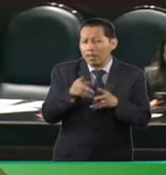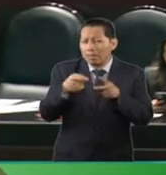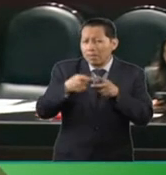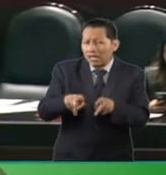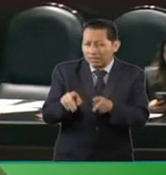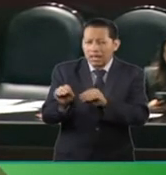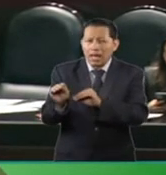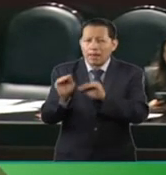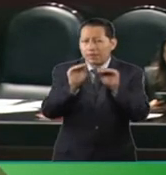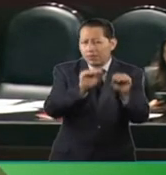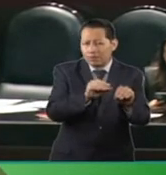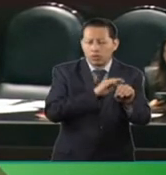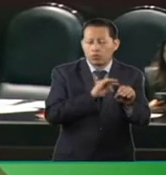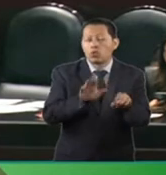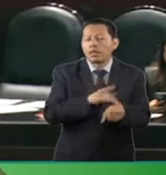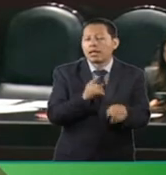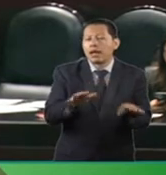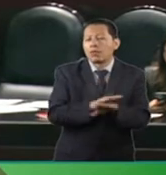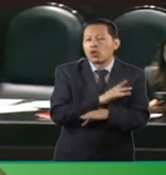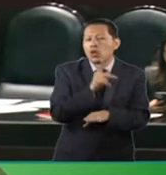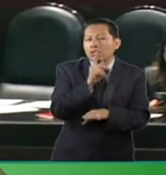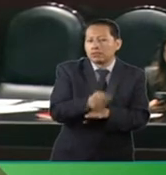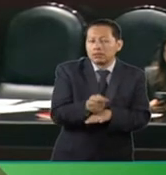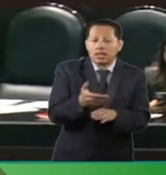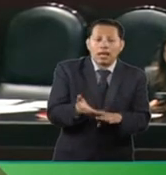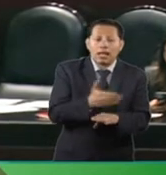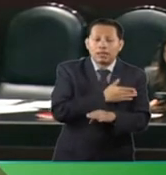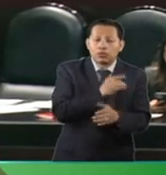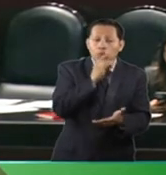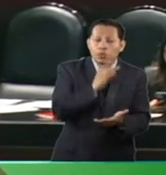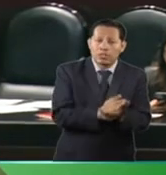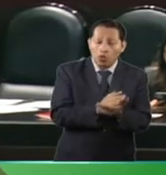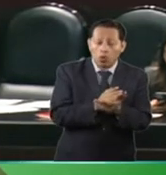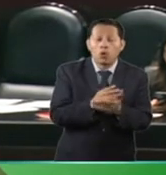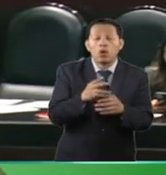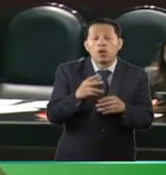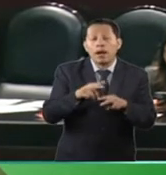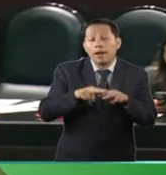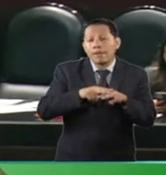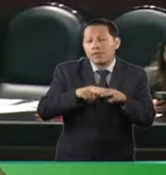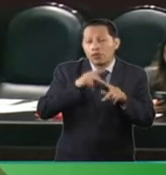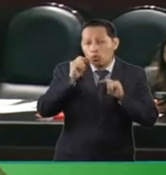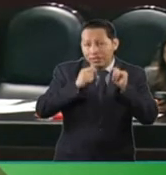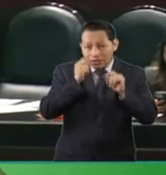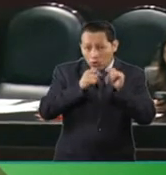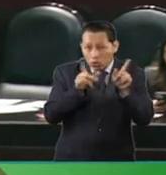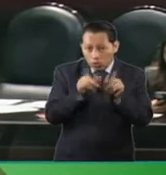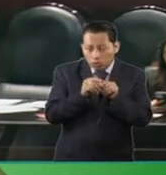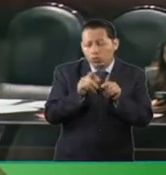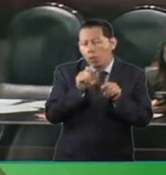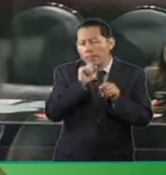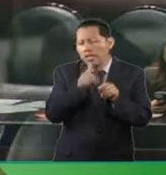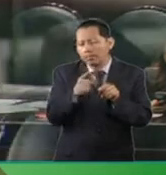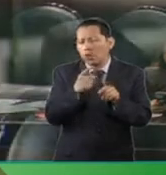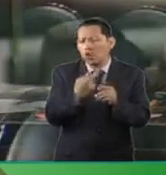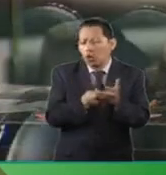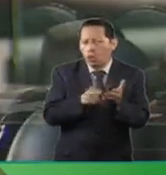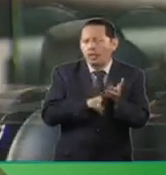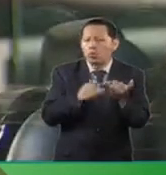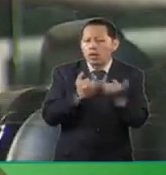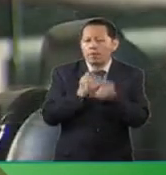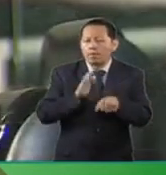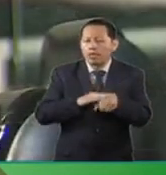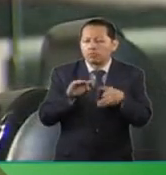migración de ser exclusivamente un tren de pasajeros turístico para también convertir con más